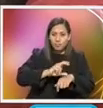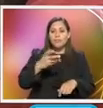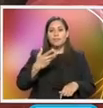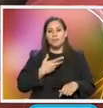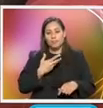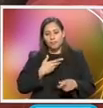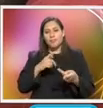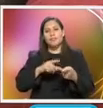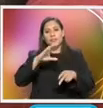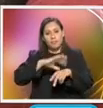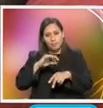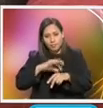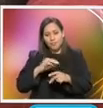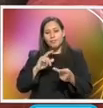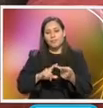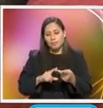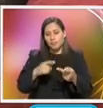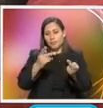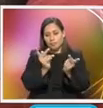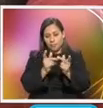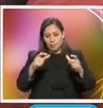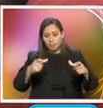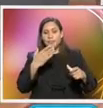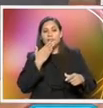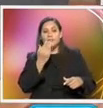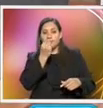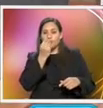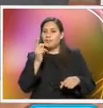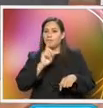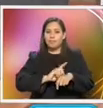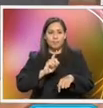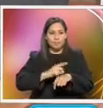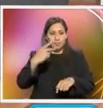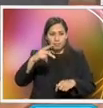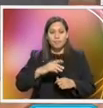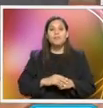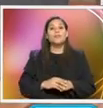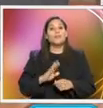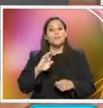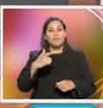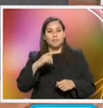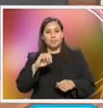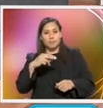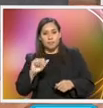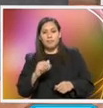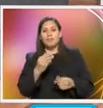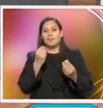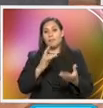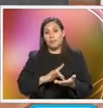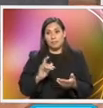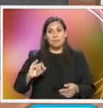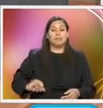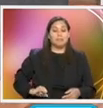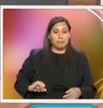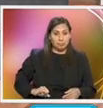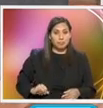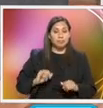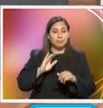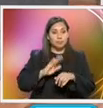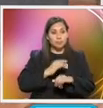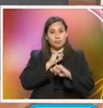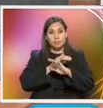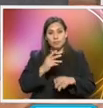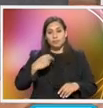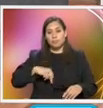de su plato del bien comer, de su alimentación de todos los días. Begoña, muchísimas gracias. Qué interesante por toda esta información